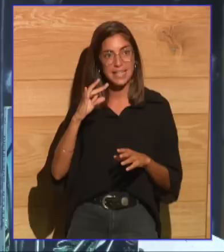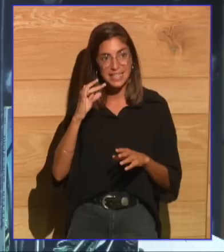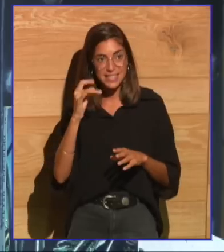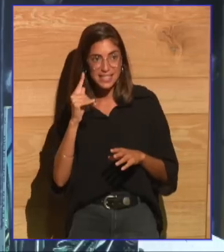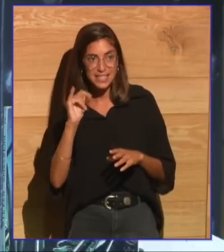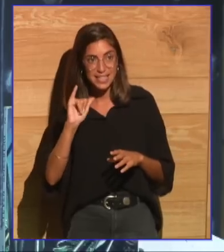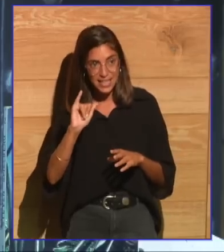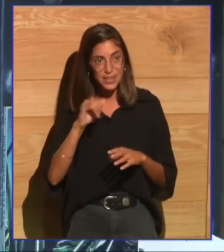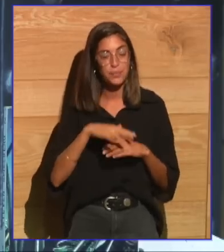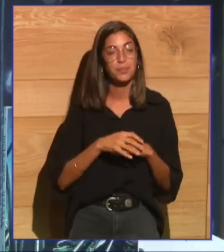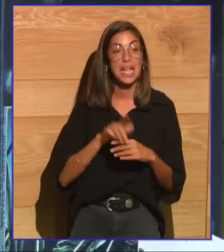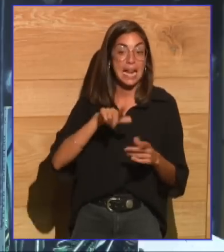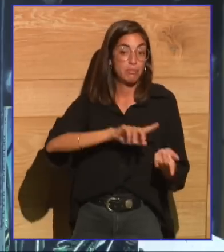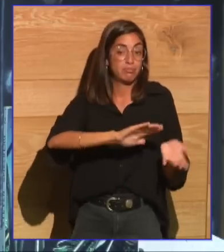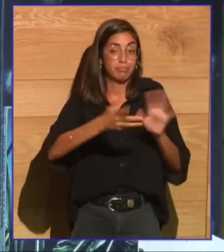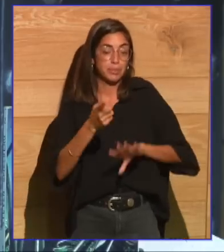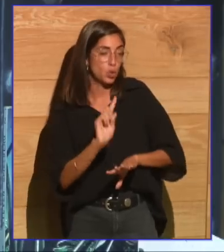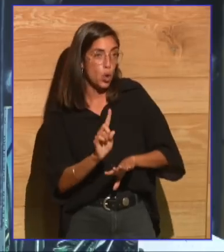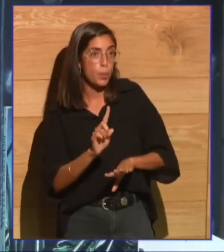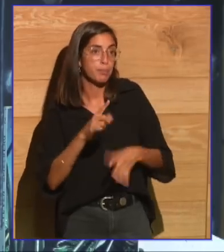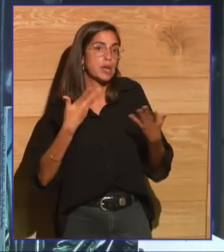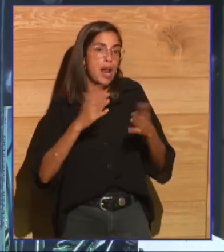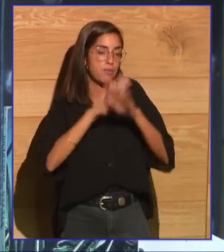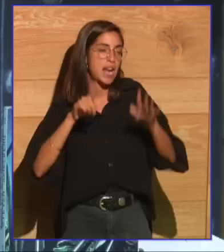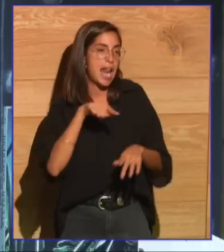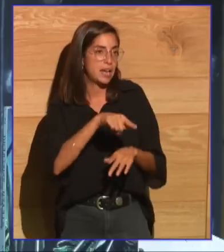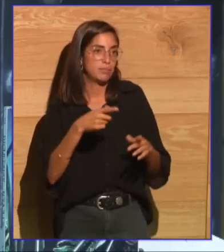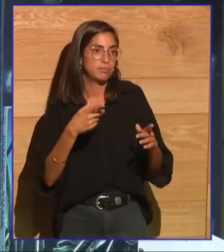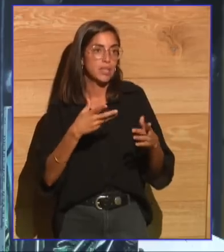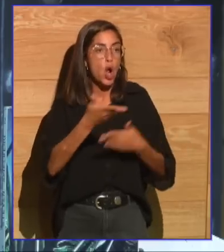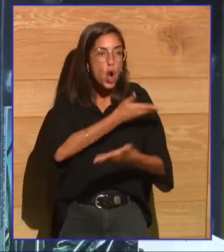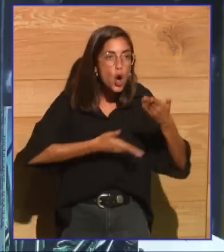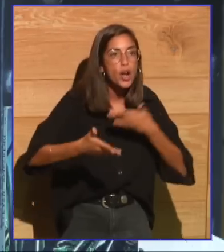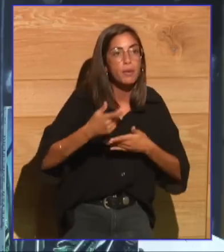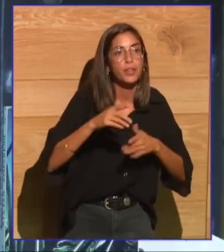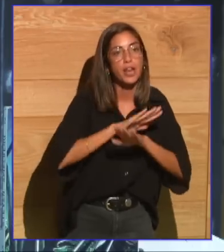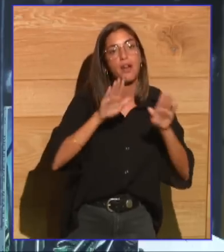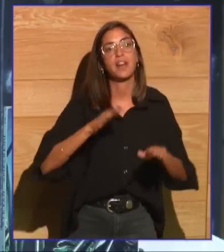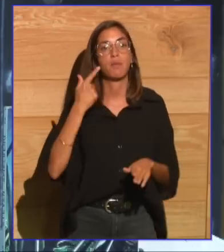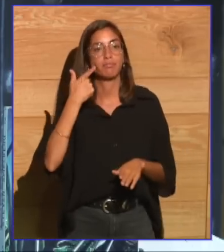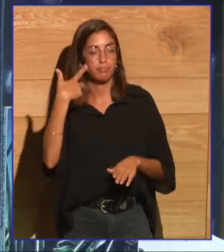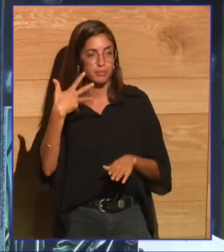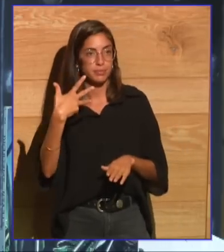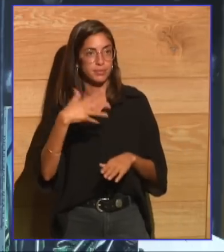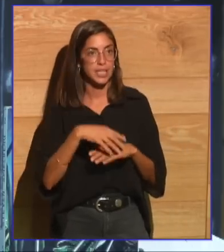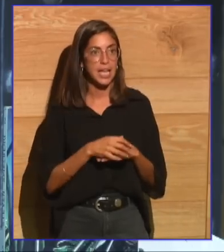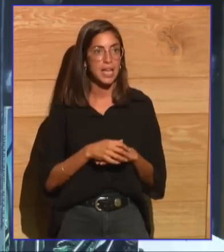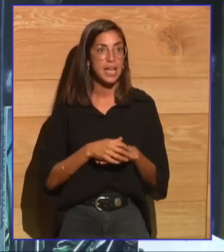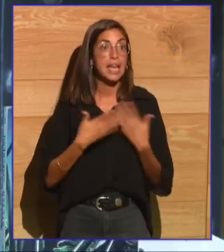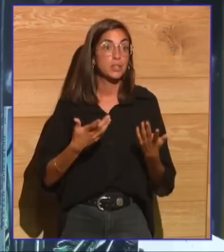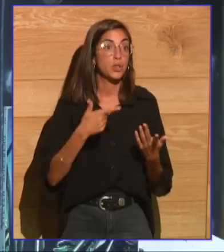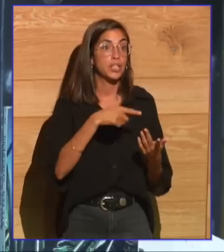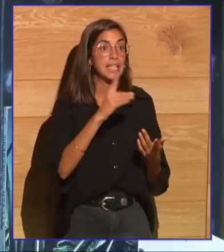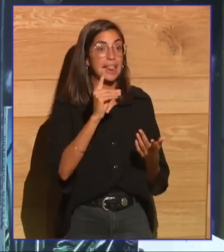también es que no sé quién quede y quite vida pero dejaron con ese tándem colaborativo que ha tenido varios en su carrera spielberg venía de rodar